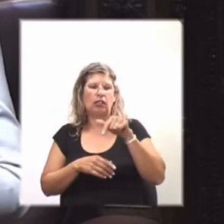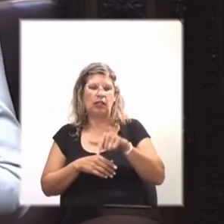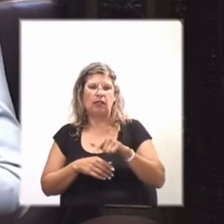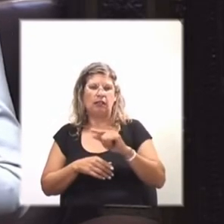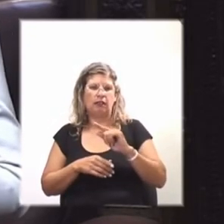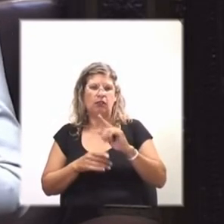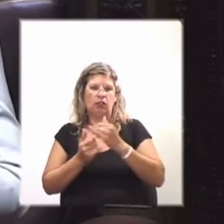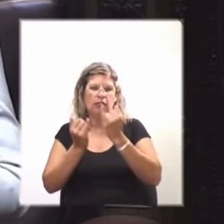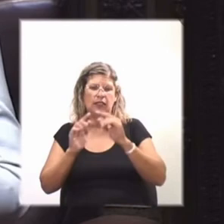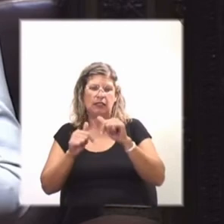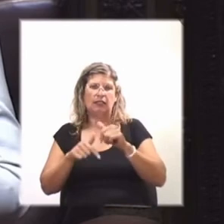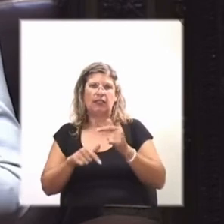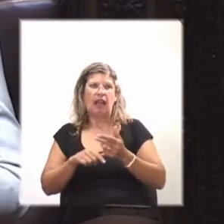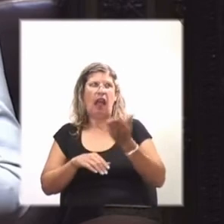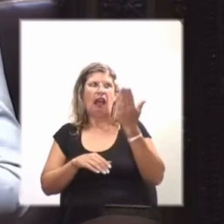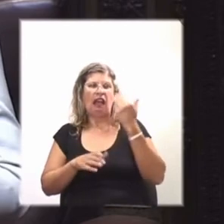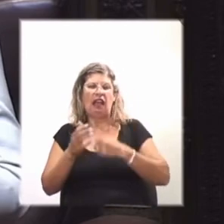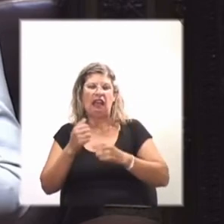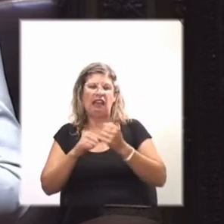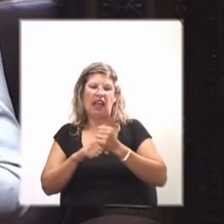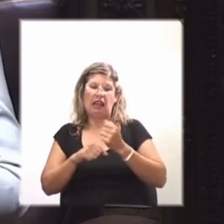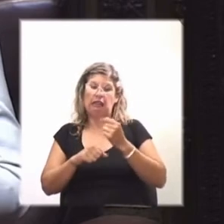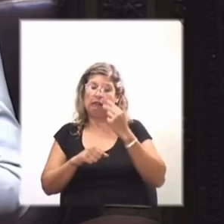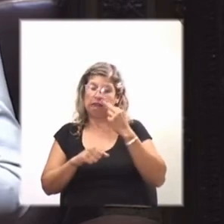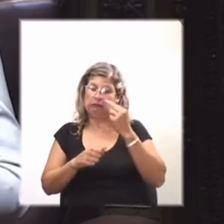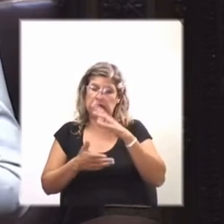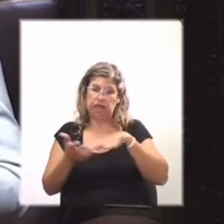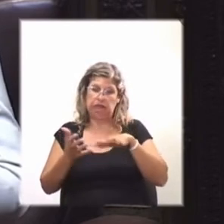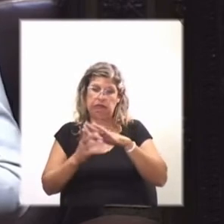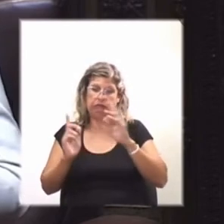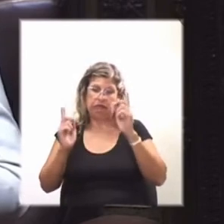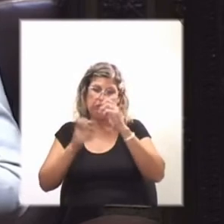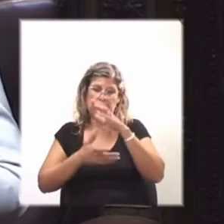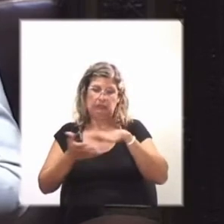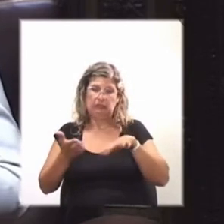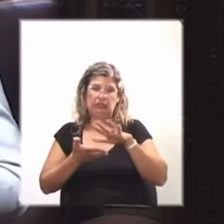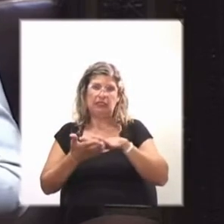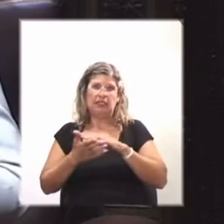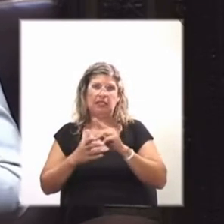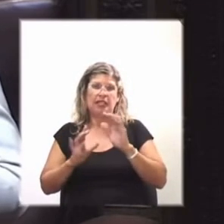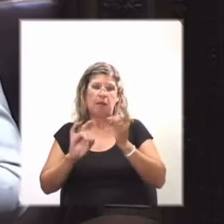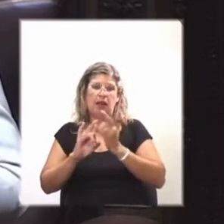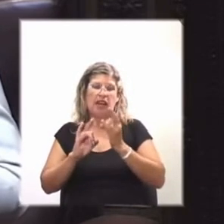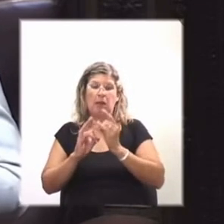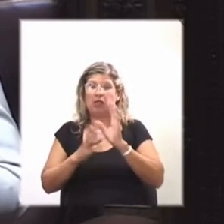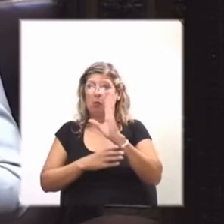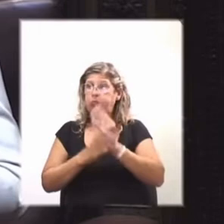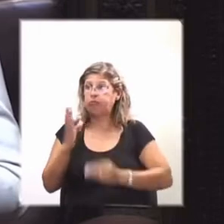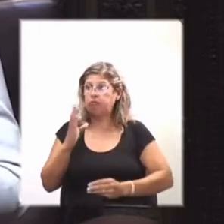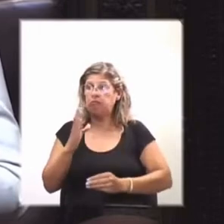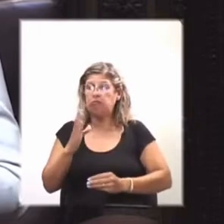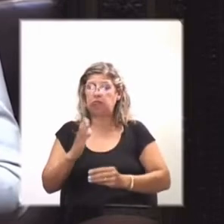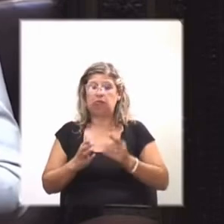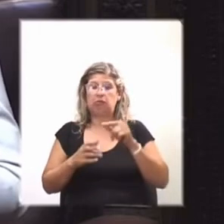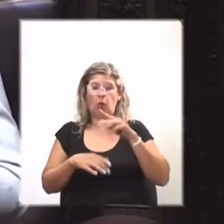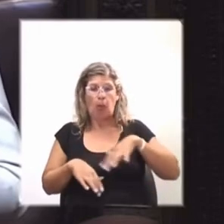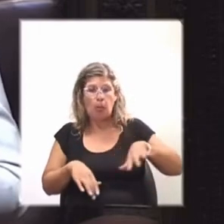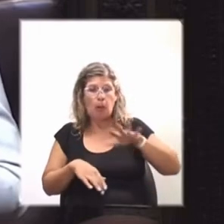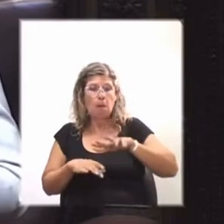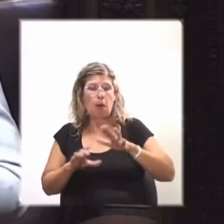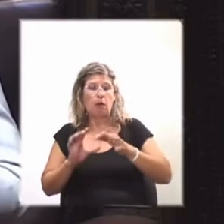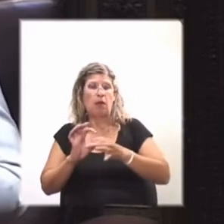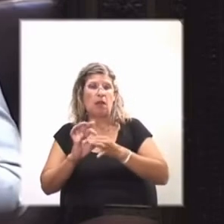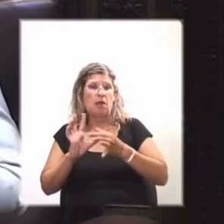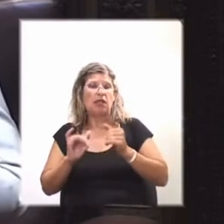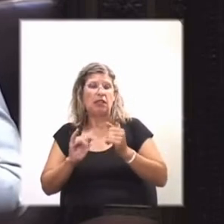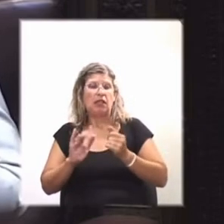fatídico año y ante la situación tan difícil del Uruguay, el Parlamento estuvo ausente cuando el pueblo y la democracia más